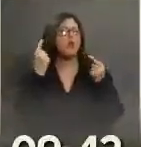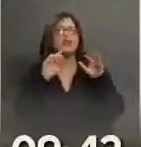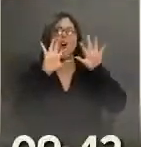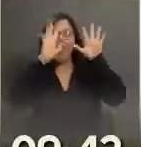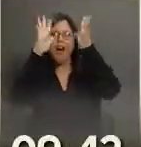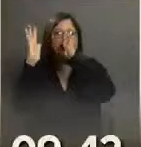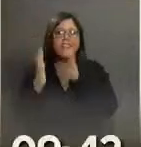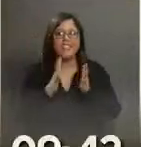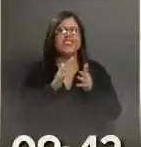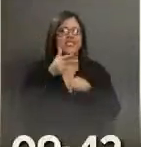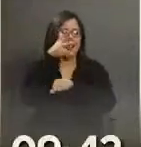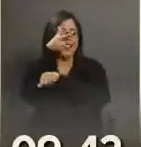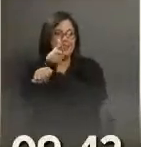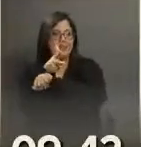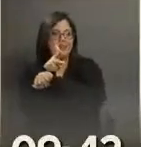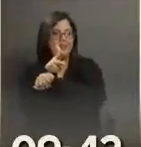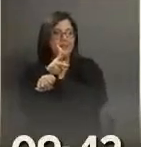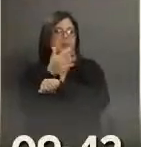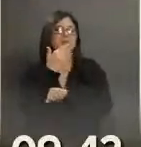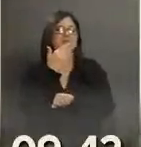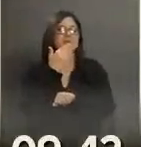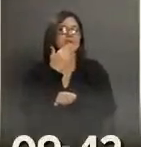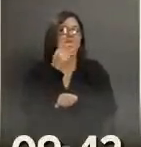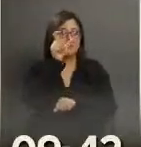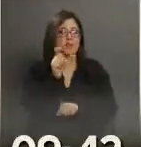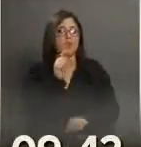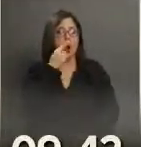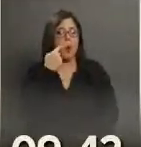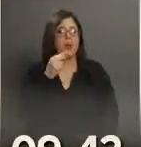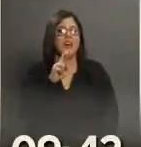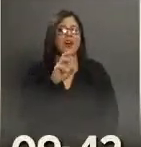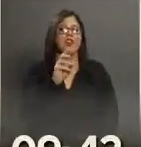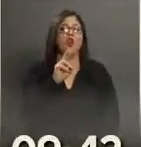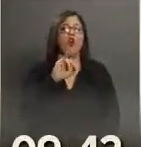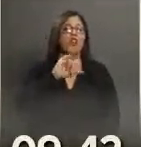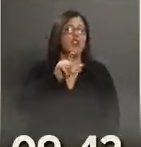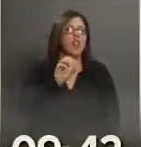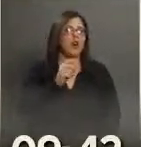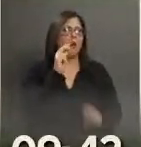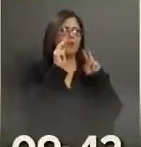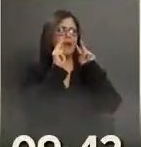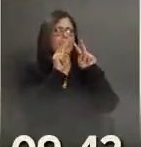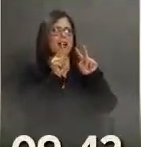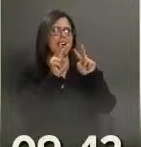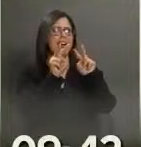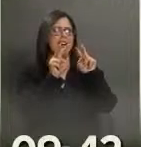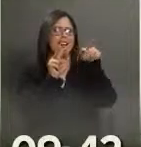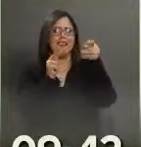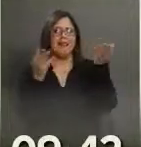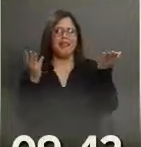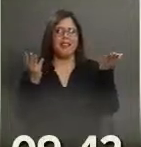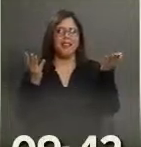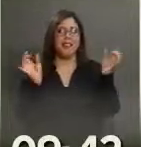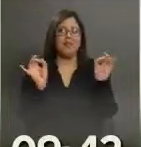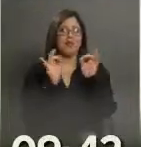Que lo acompañan, ahí está Rodrigo, nuestro camarógrafo. Es que está, ahí está. Ahí está. En cualquier momento aparece la